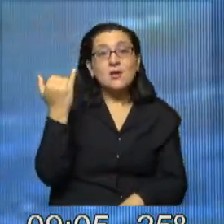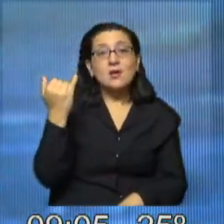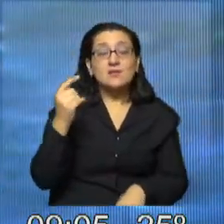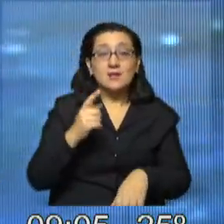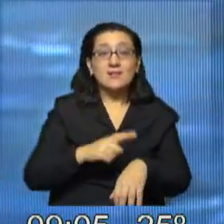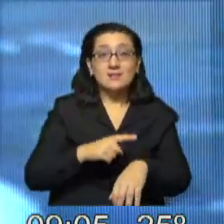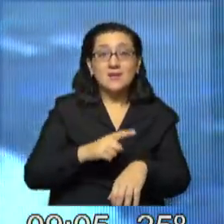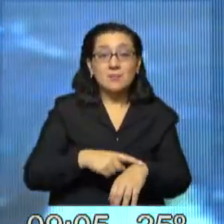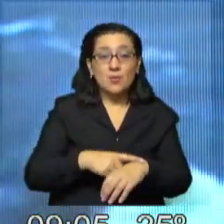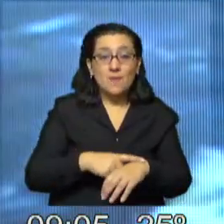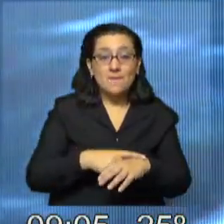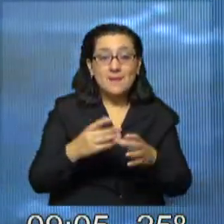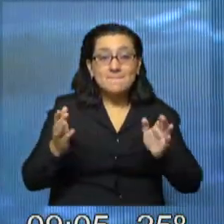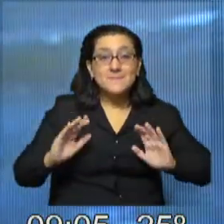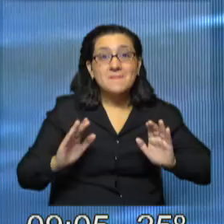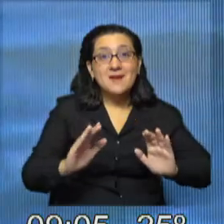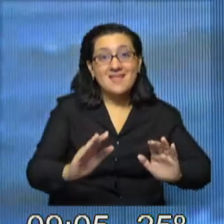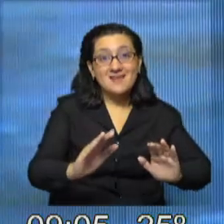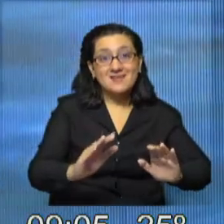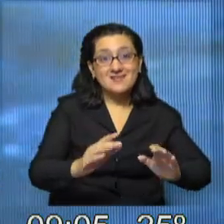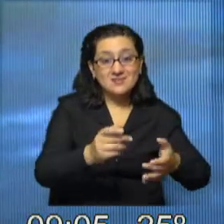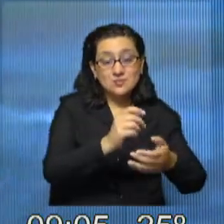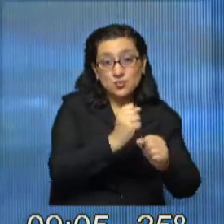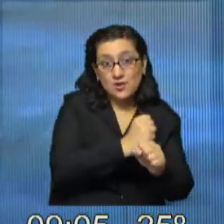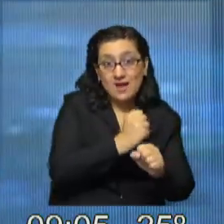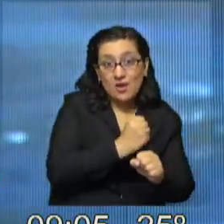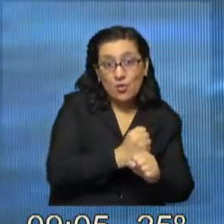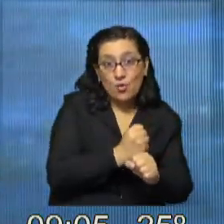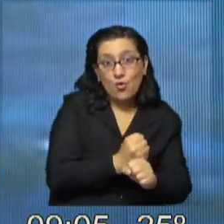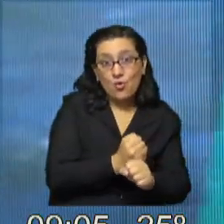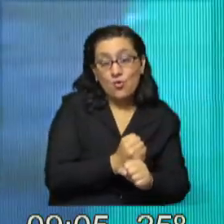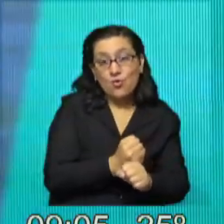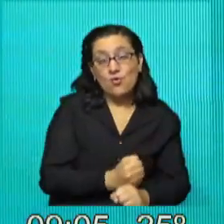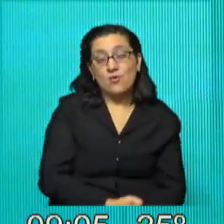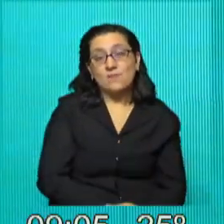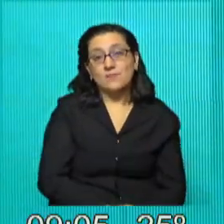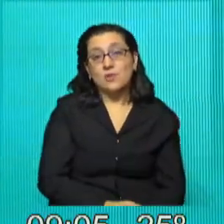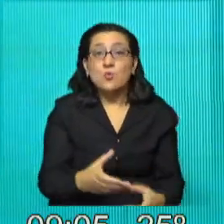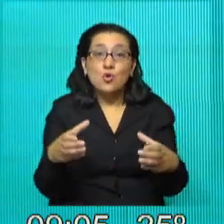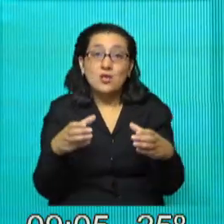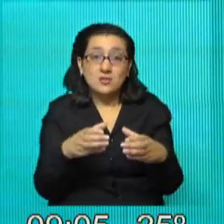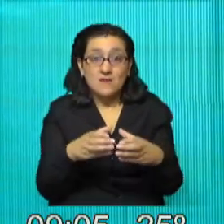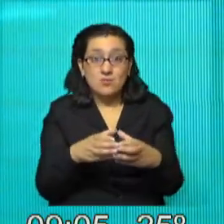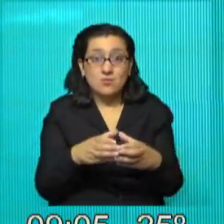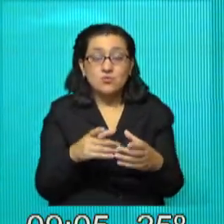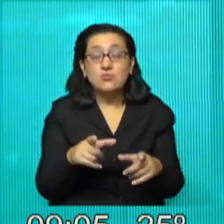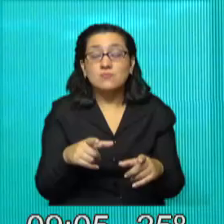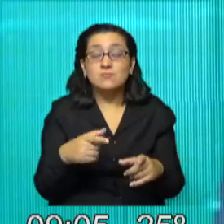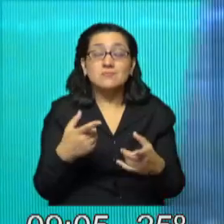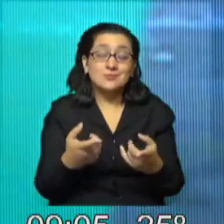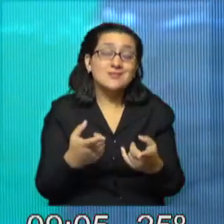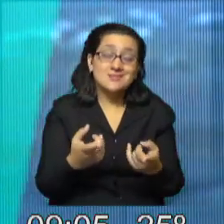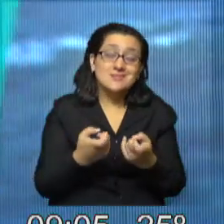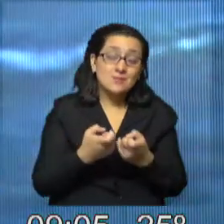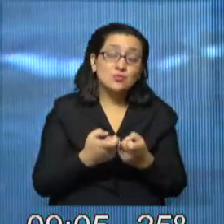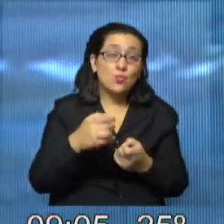propia práctica, no individualmente, en colectivo. Uh-huh. Si no hablamos de eso en serio como país, no estamos hablando de un docente que